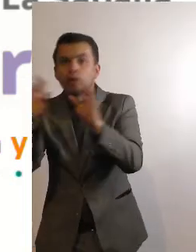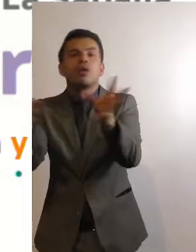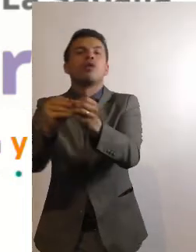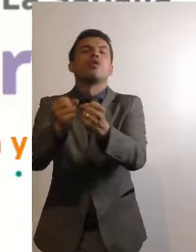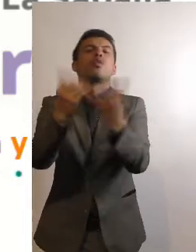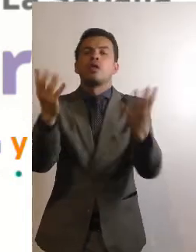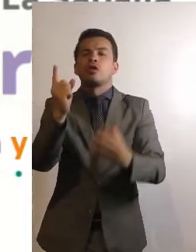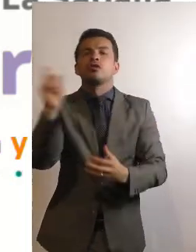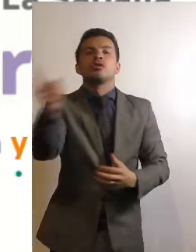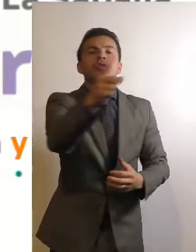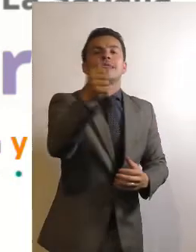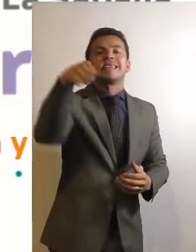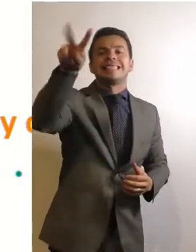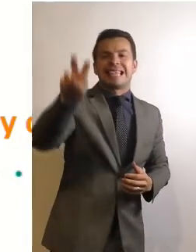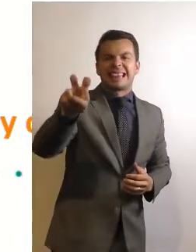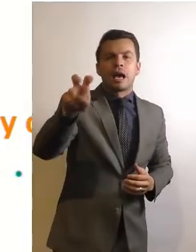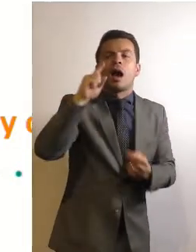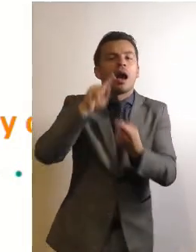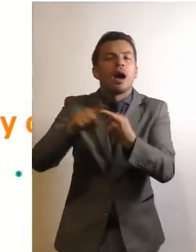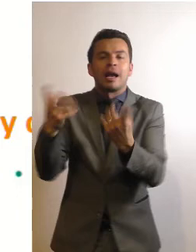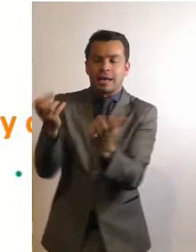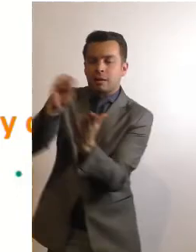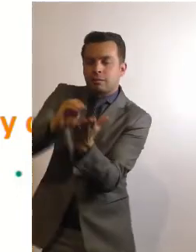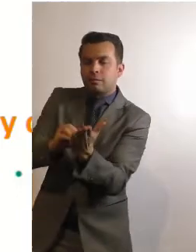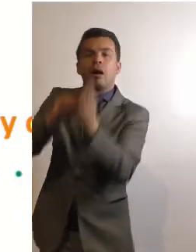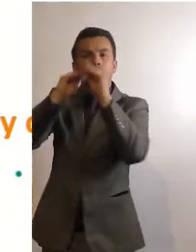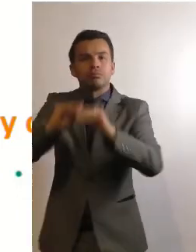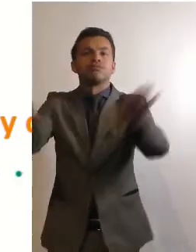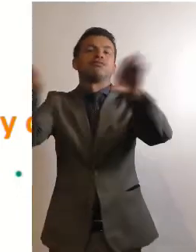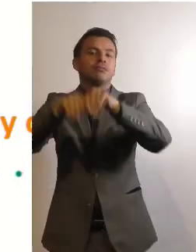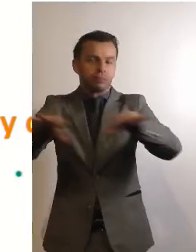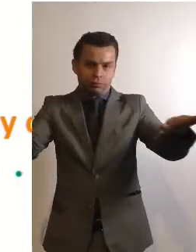diferentes redes. Siguiente.